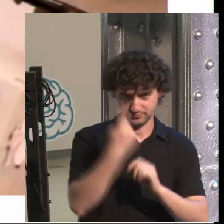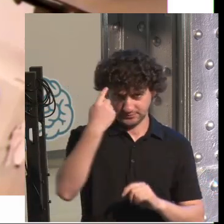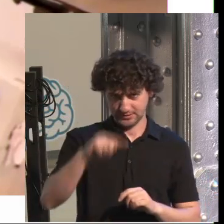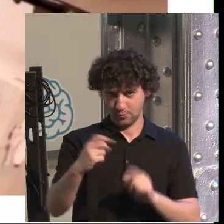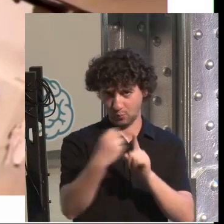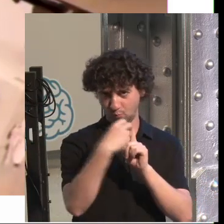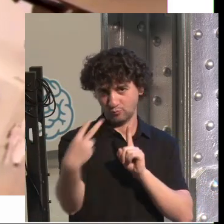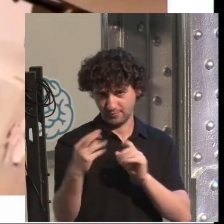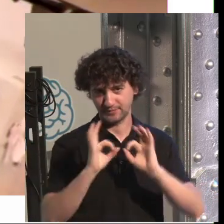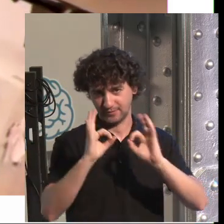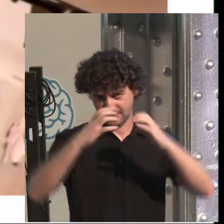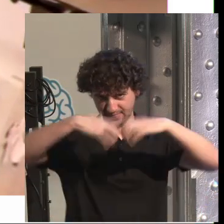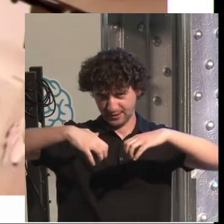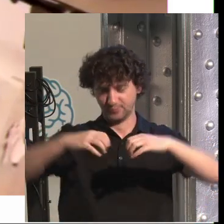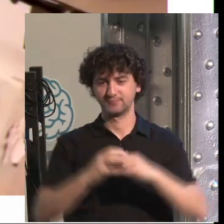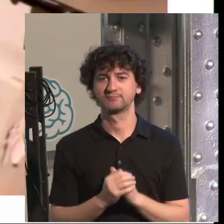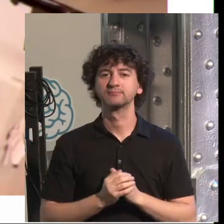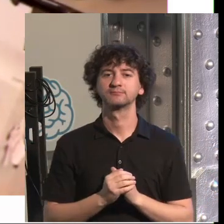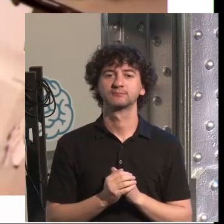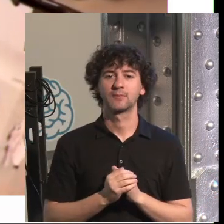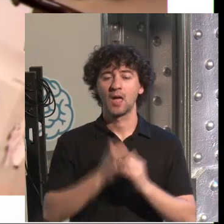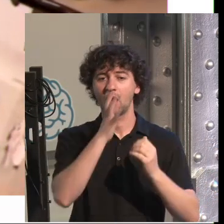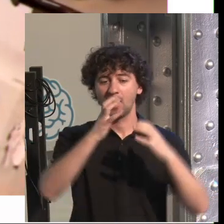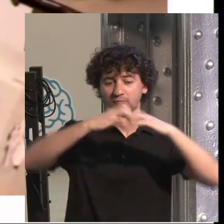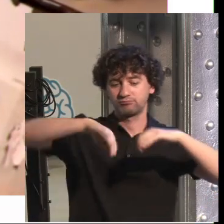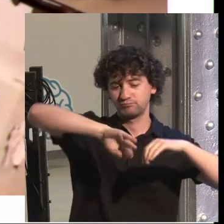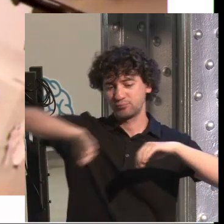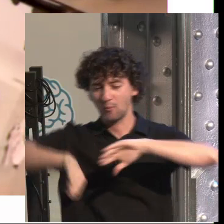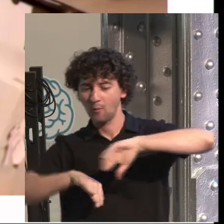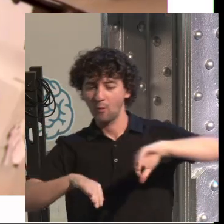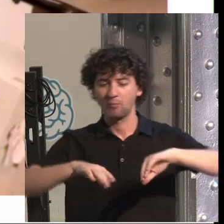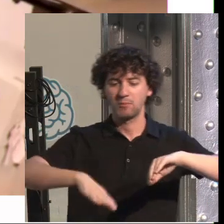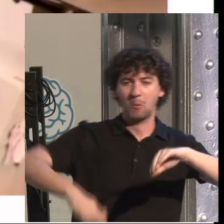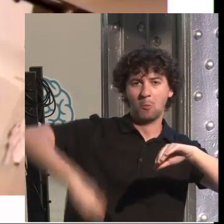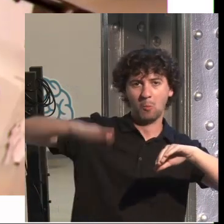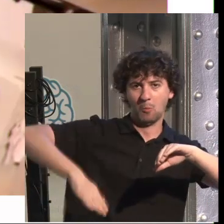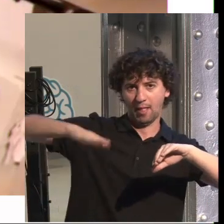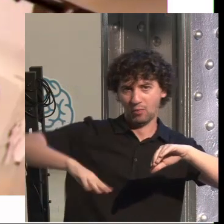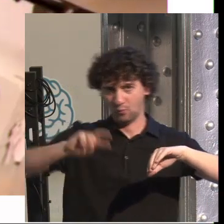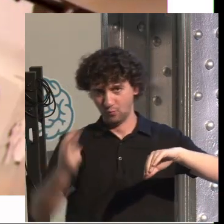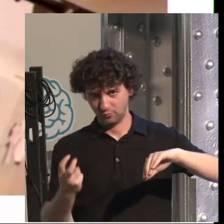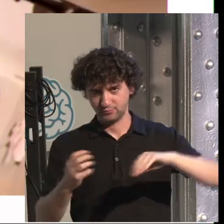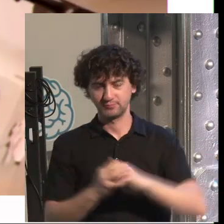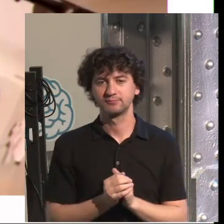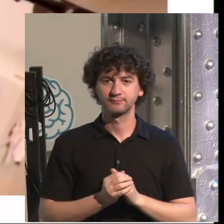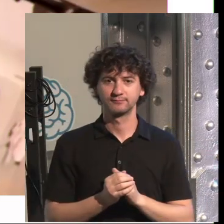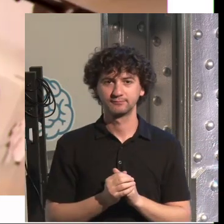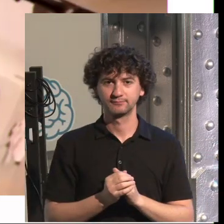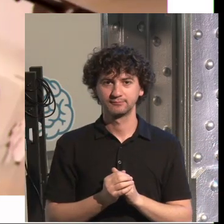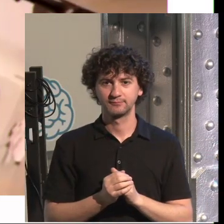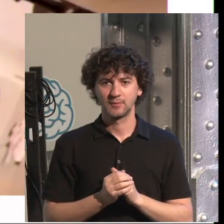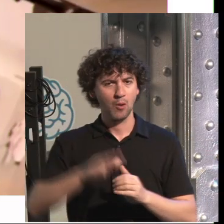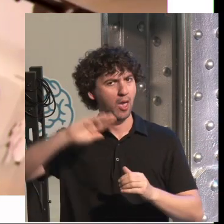brazo izquierdo. Ahora ha pasado el otro hemisferio y entonces le está haciendo que se mueva este brazo. De una manera totalmente